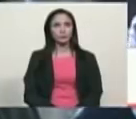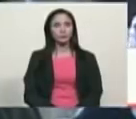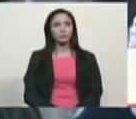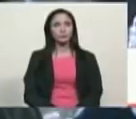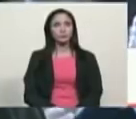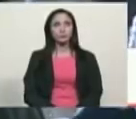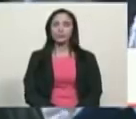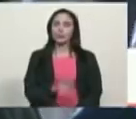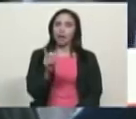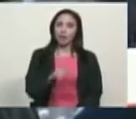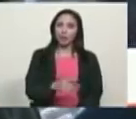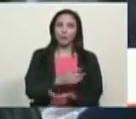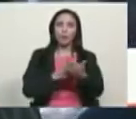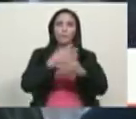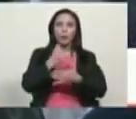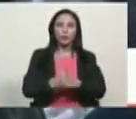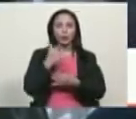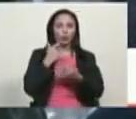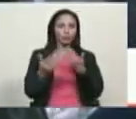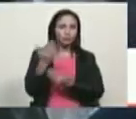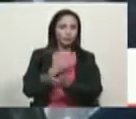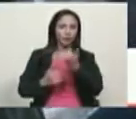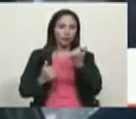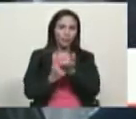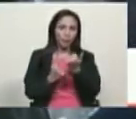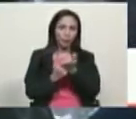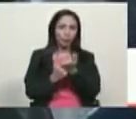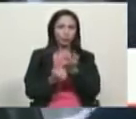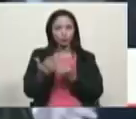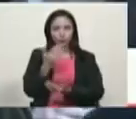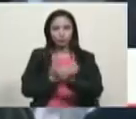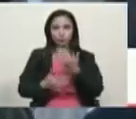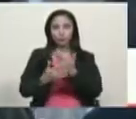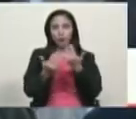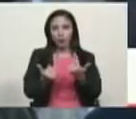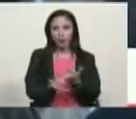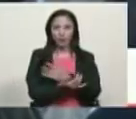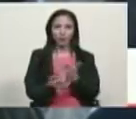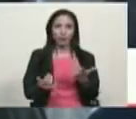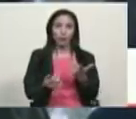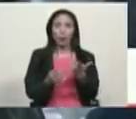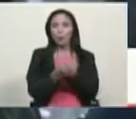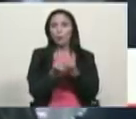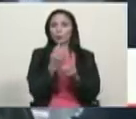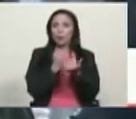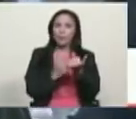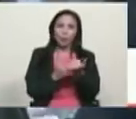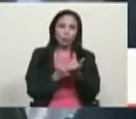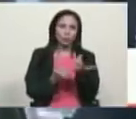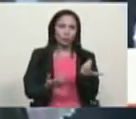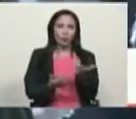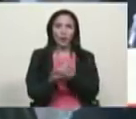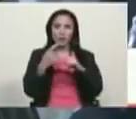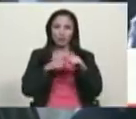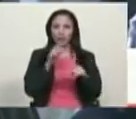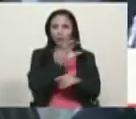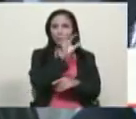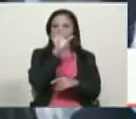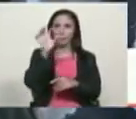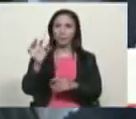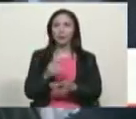lo que le llaman el Proyecto de Solidaridad Mundial José Martí, que tiene el auspicio de la UNESCO, que leyó el texto Frei